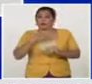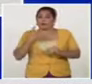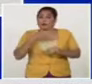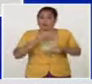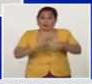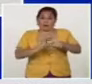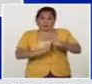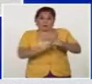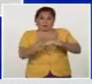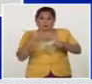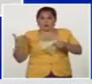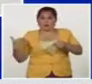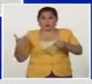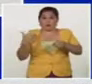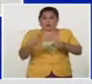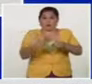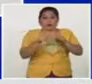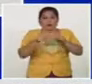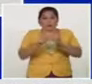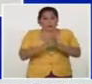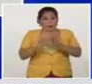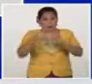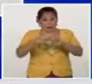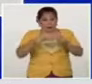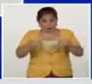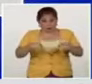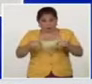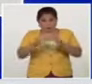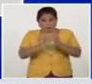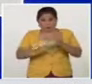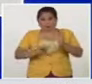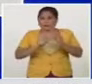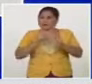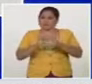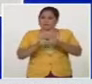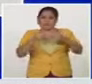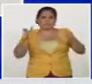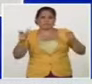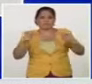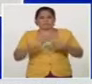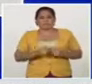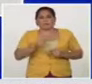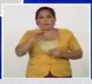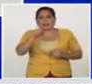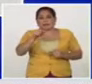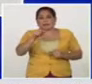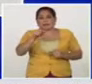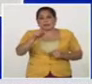de la pandemia en nuestro país, con